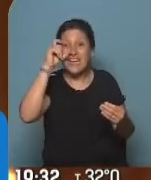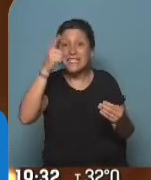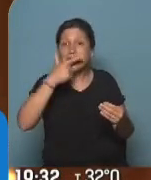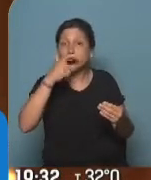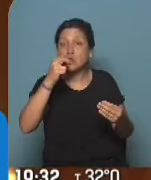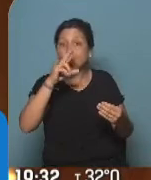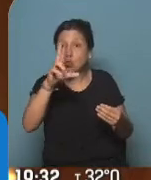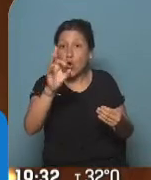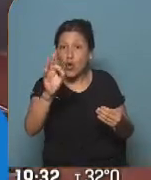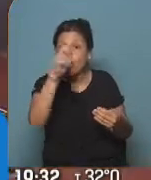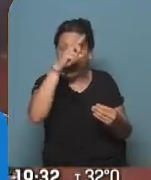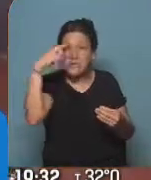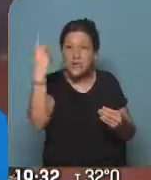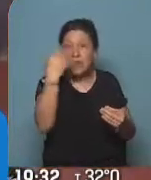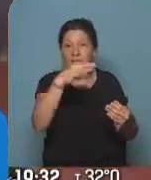primario.